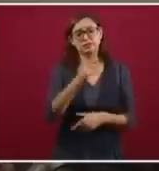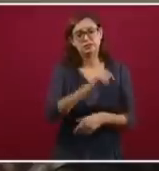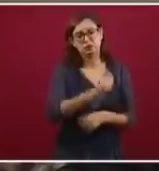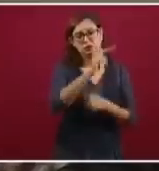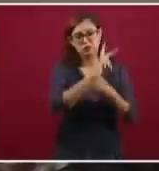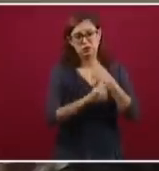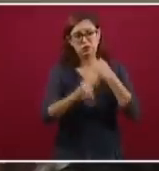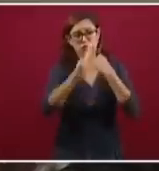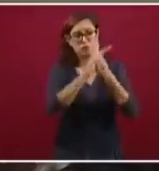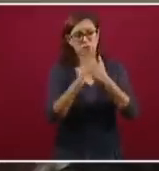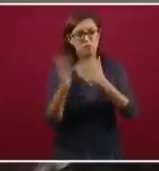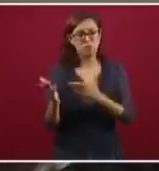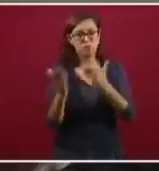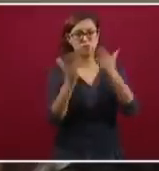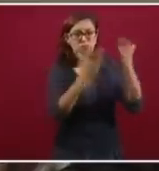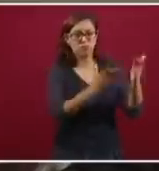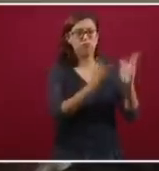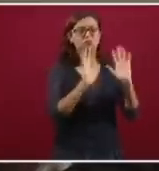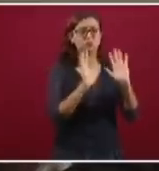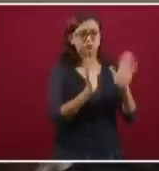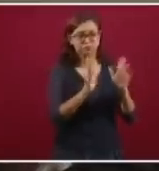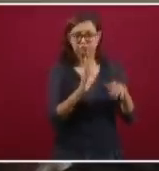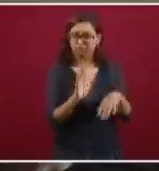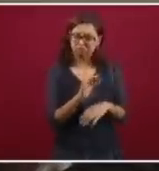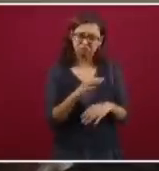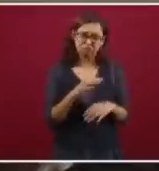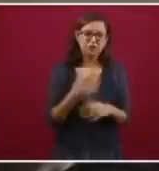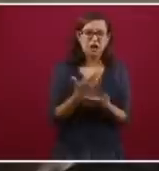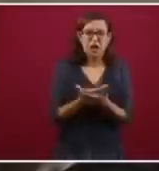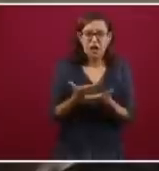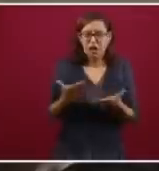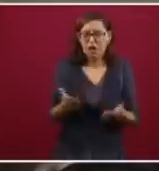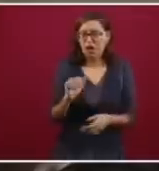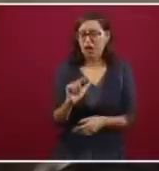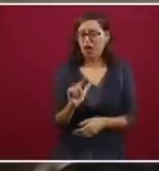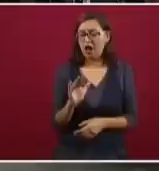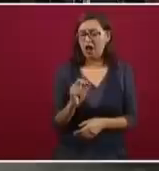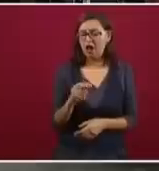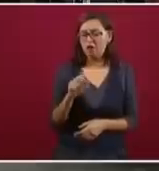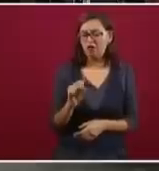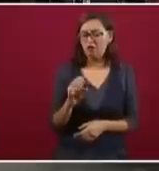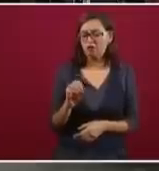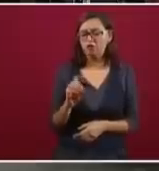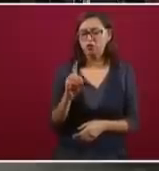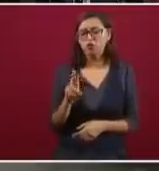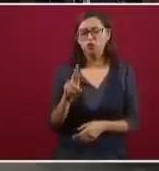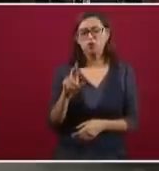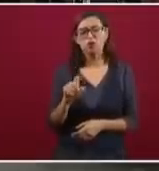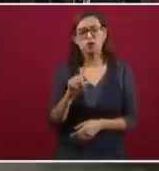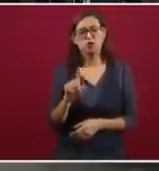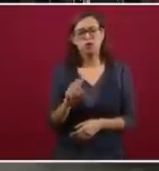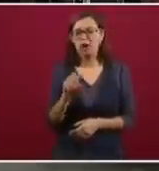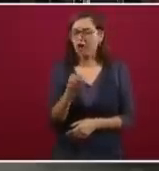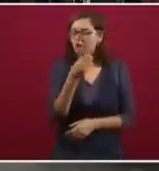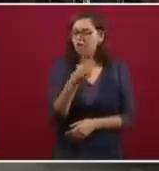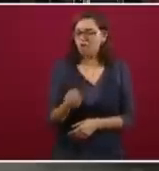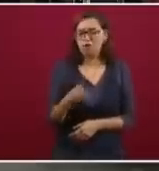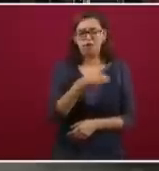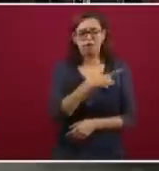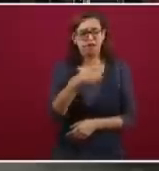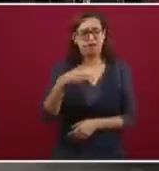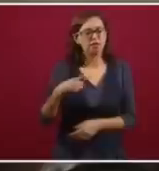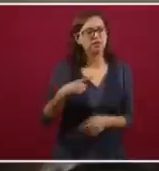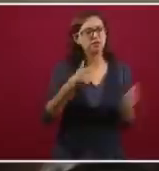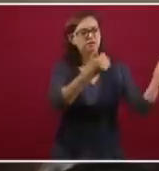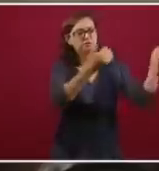y que hoy ya en su administración a través de Alfonso Durazo ha sido obligado a regresar al país, retirándole